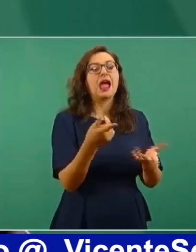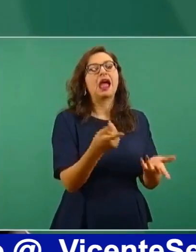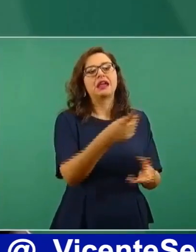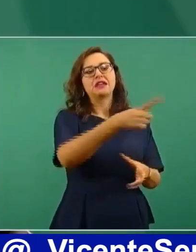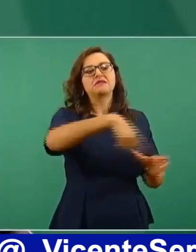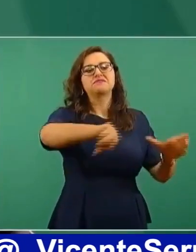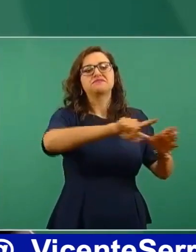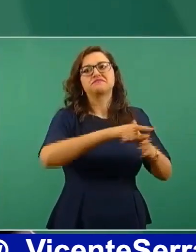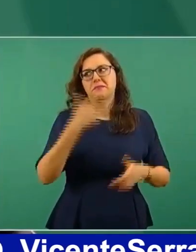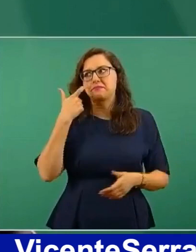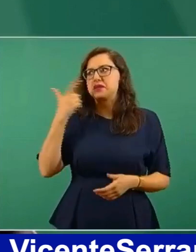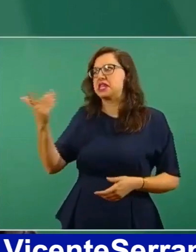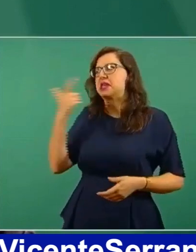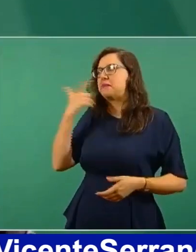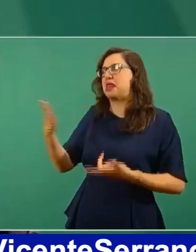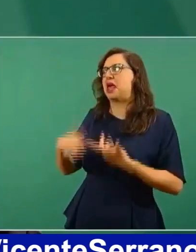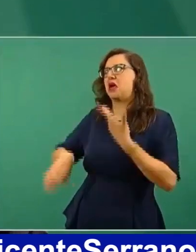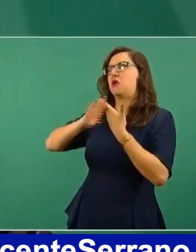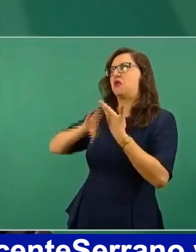opositores